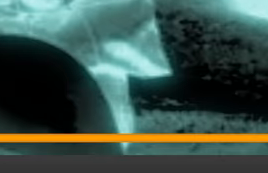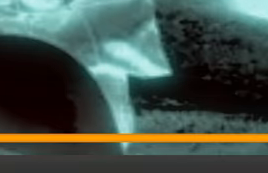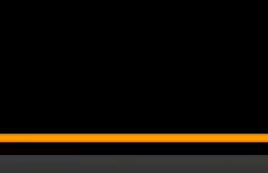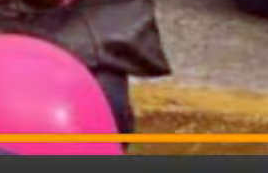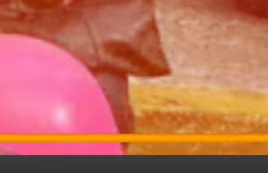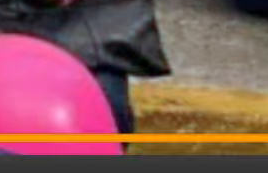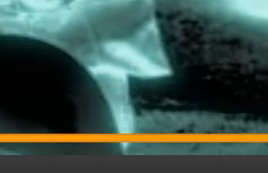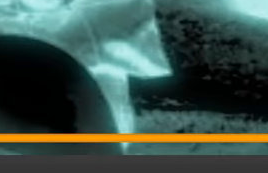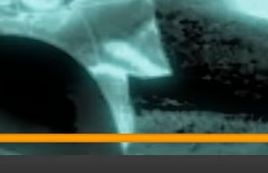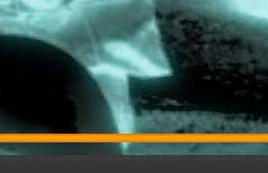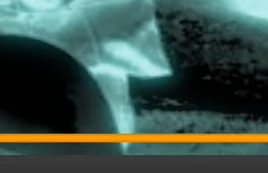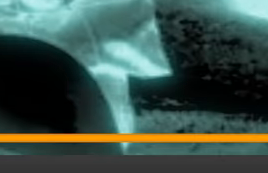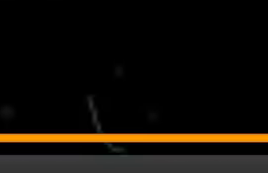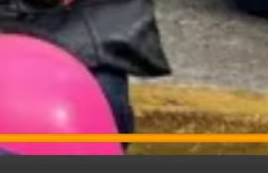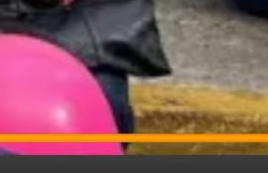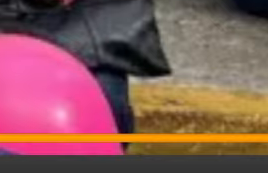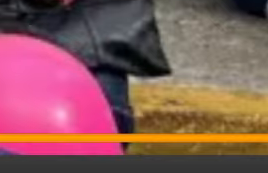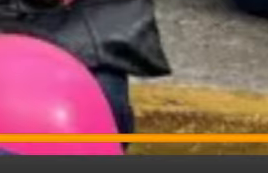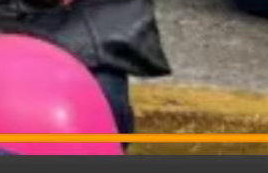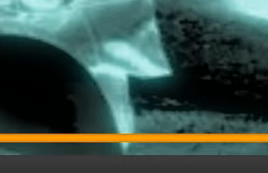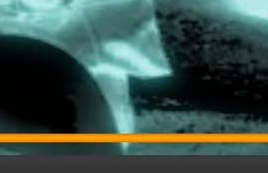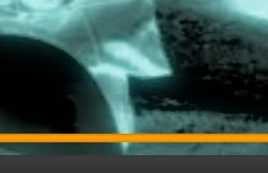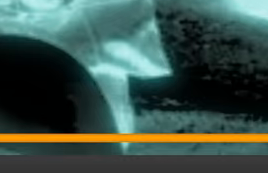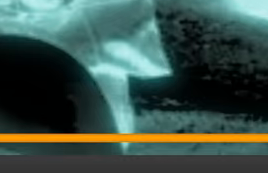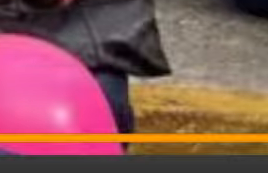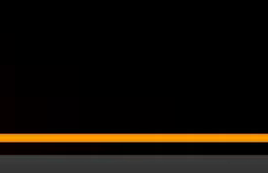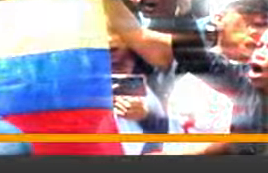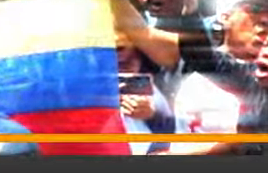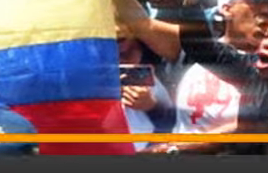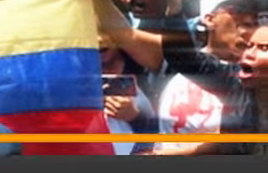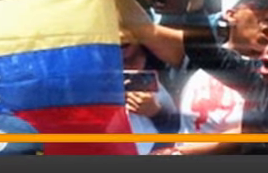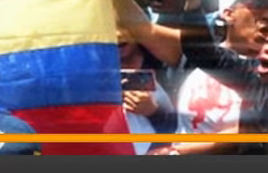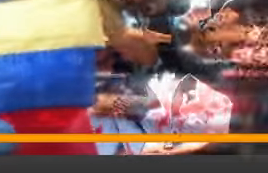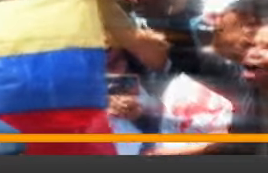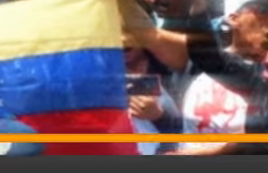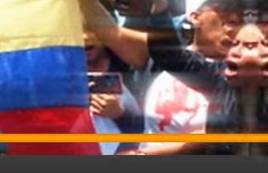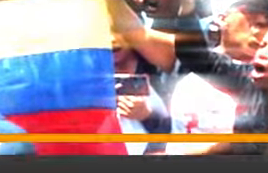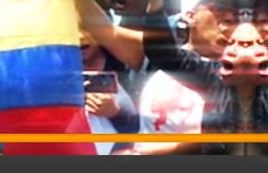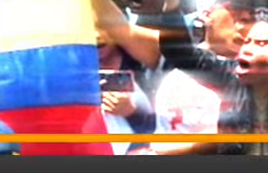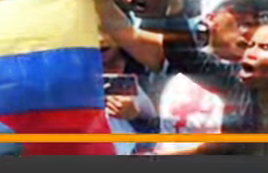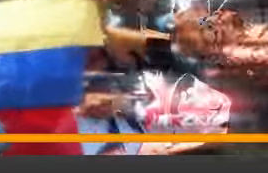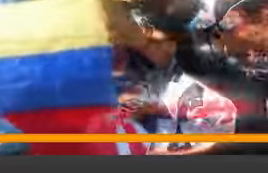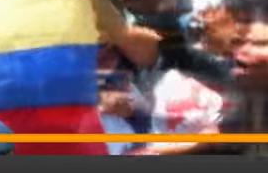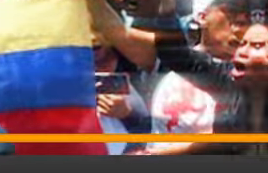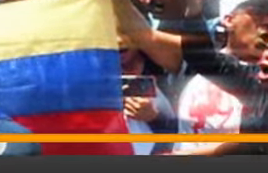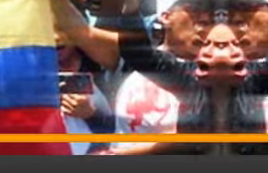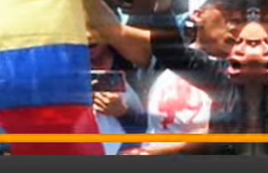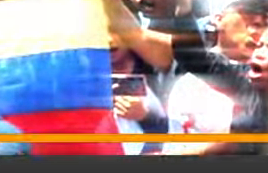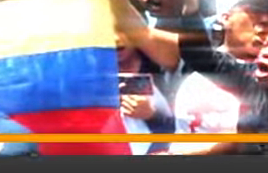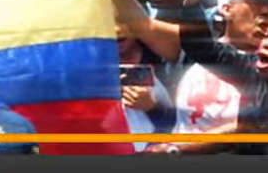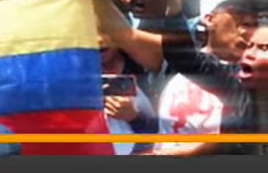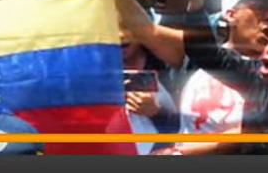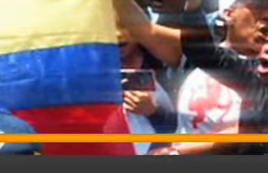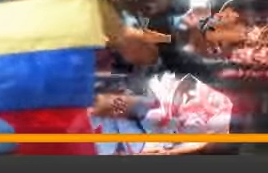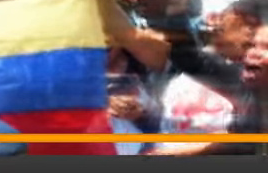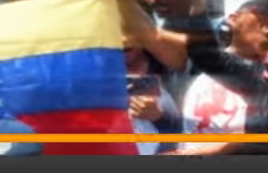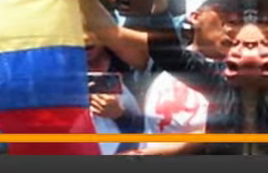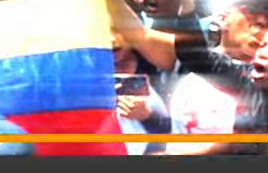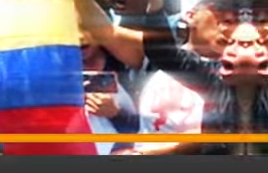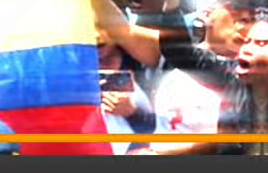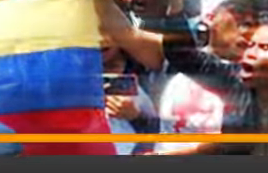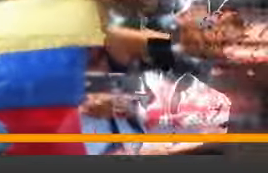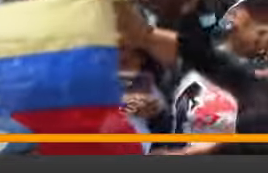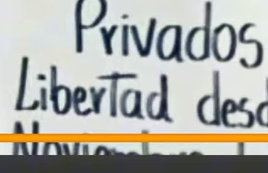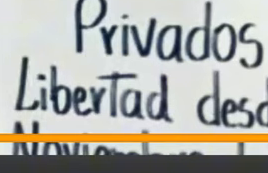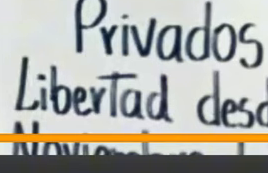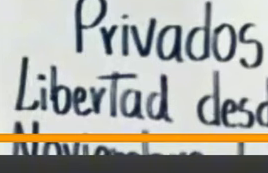ganador, pero en medio de acusaciones de fraude. Desde entonces, la tensión en el país se ha mantenido con intervalos. Actualmente, los ánimos